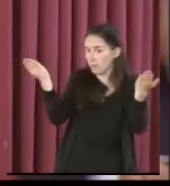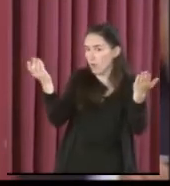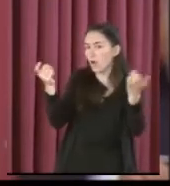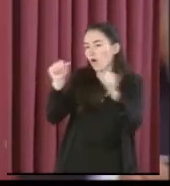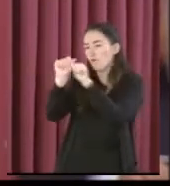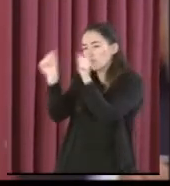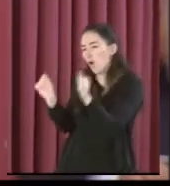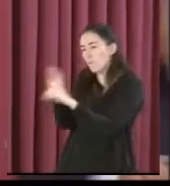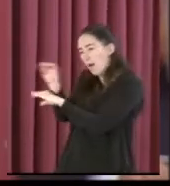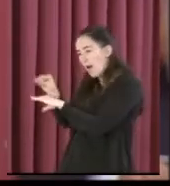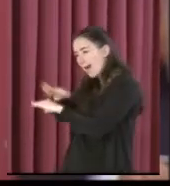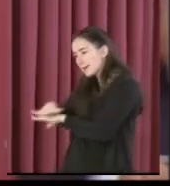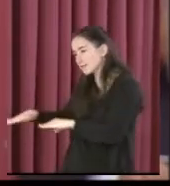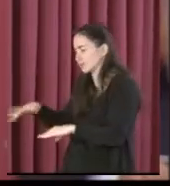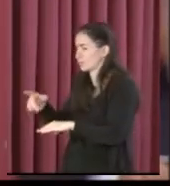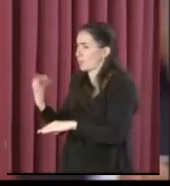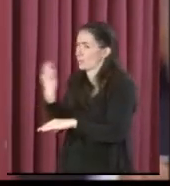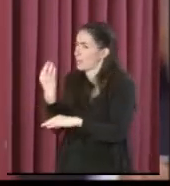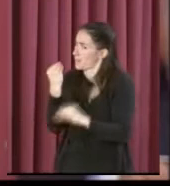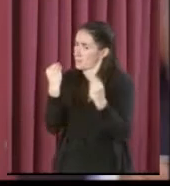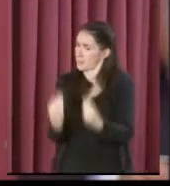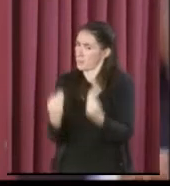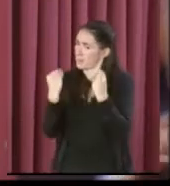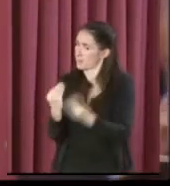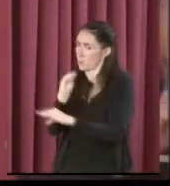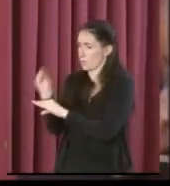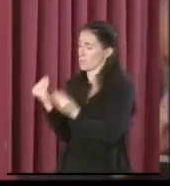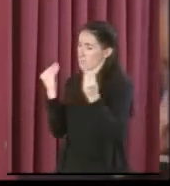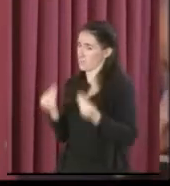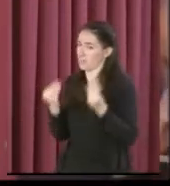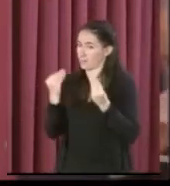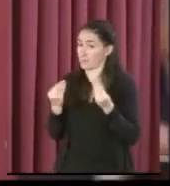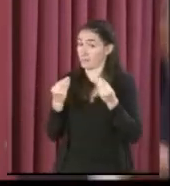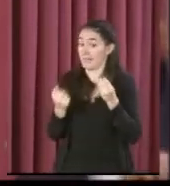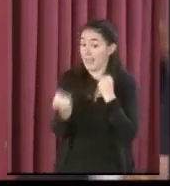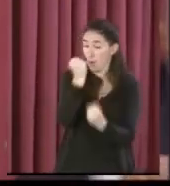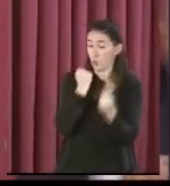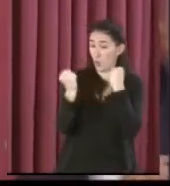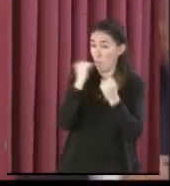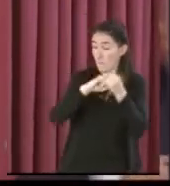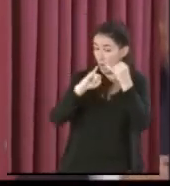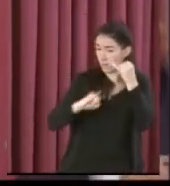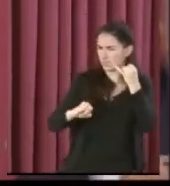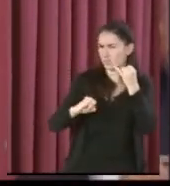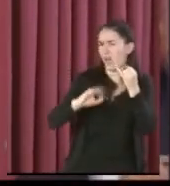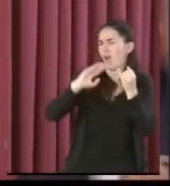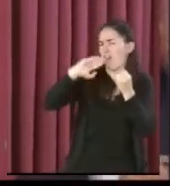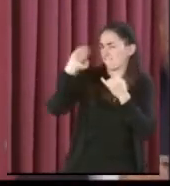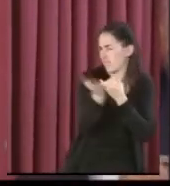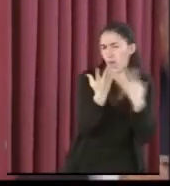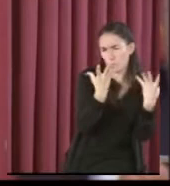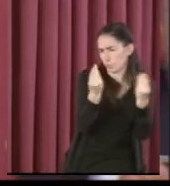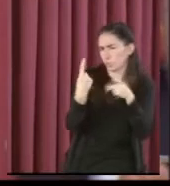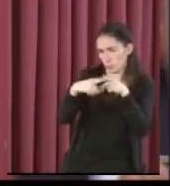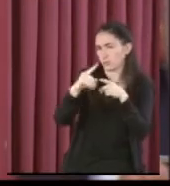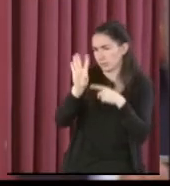niños. Sin duda alguna, la crisis económica tiene efectos que van más allá de lo material y nuestro compromiso